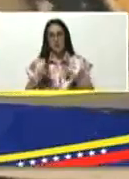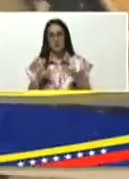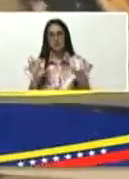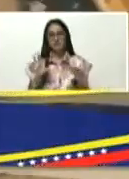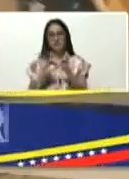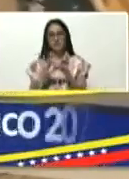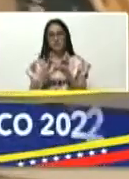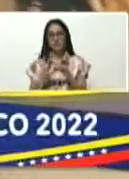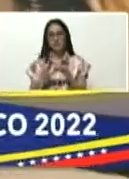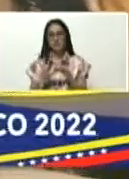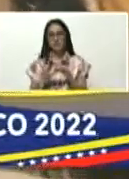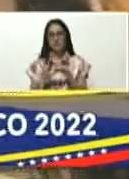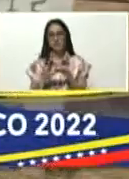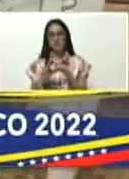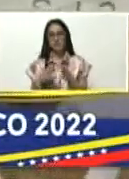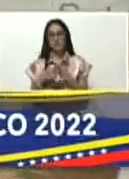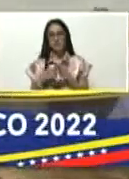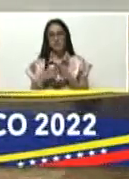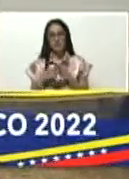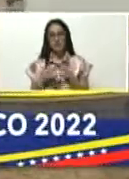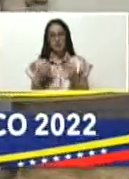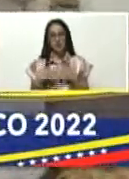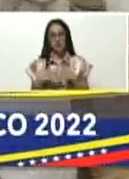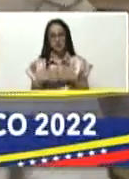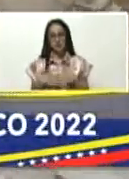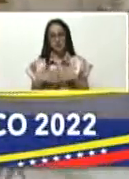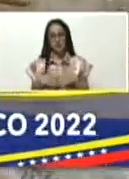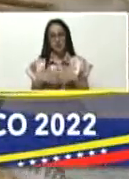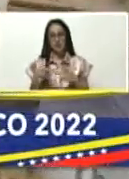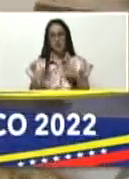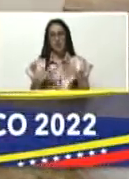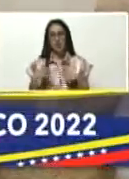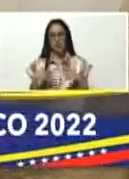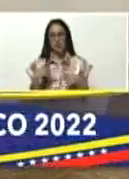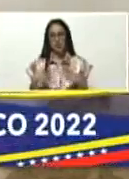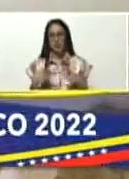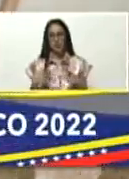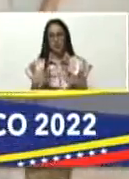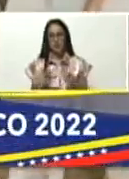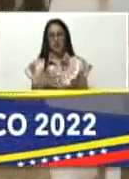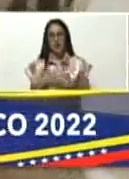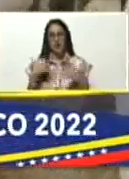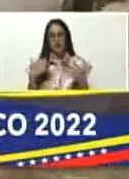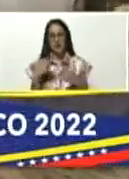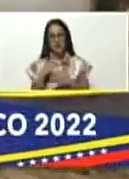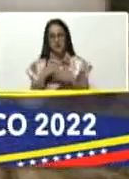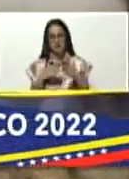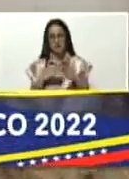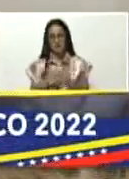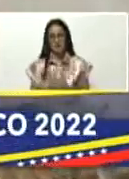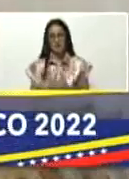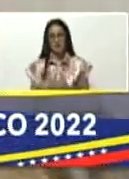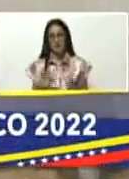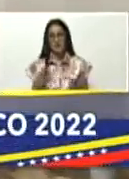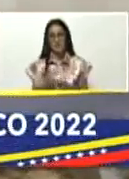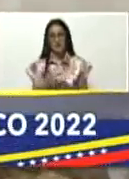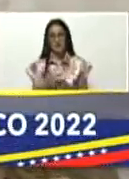reencuentro de toda la agroindustria, los productores grandes, medianos,